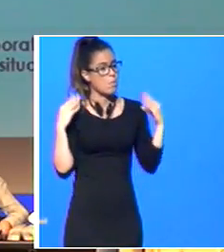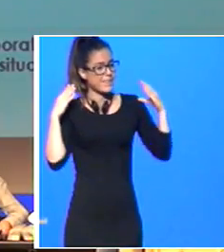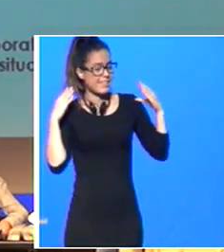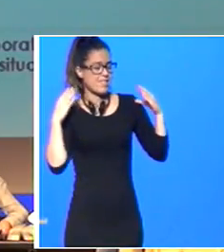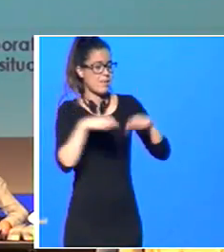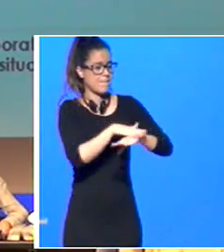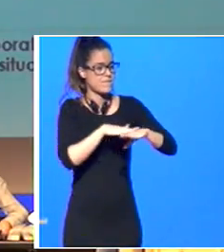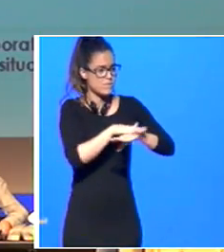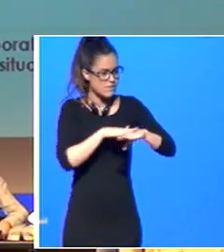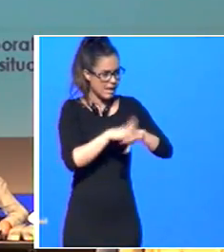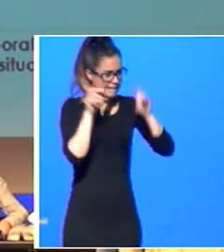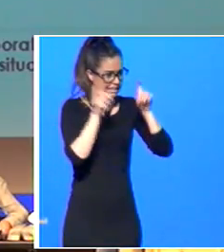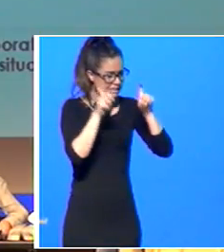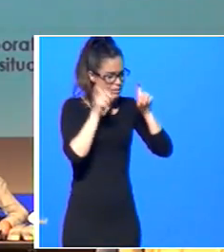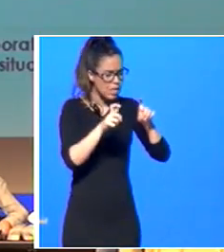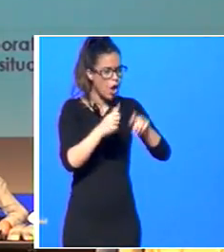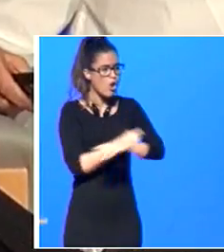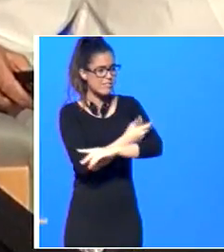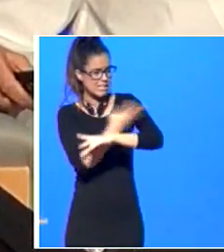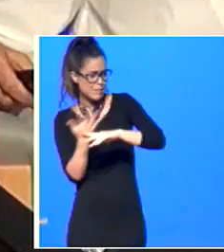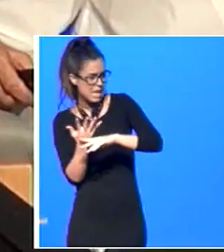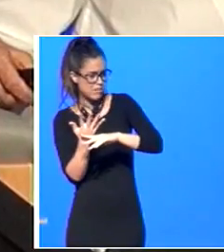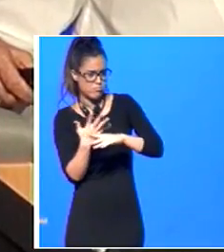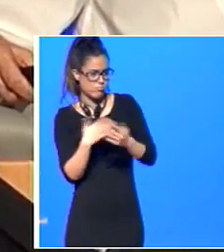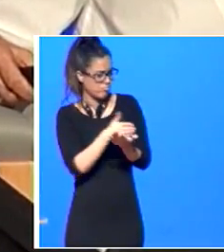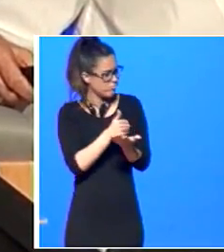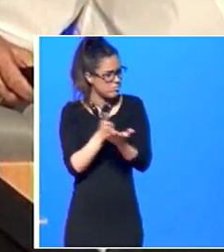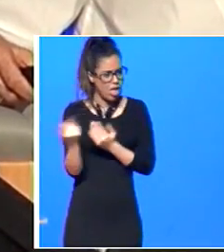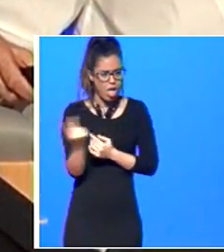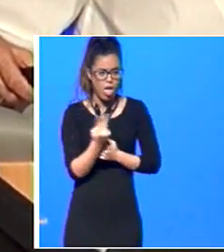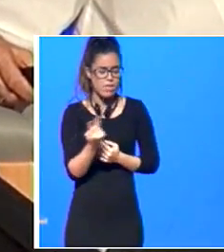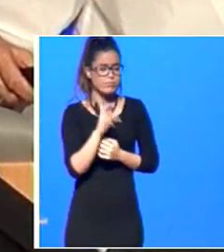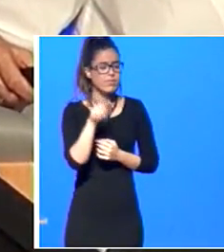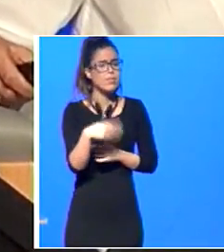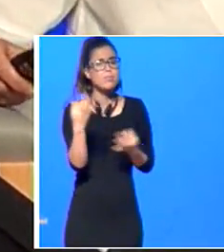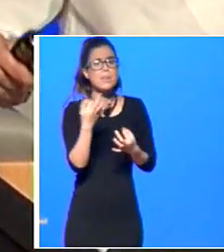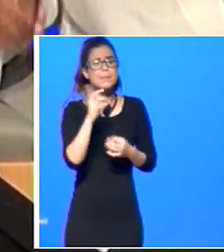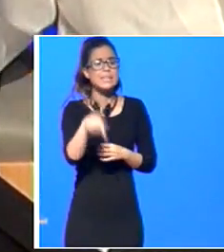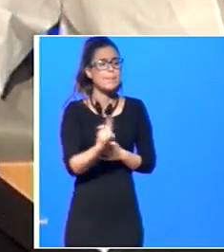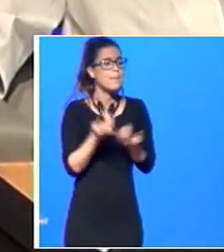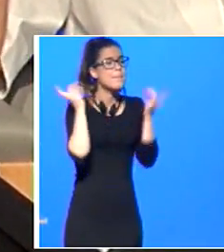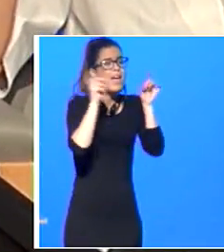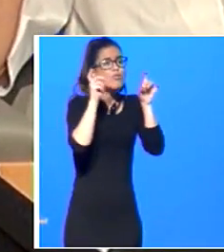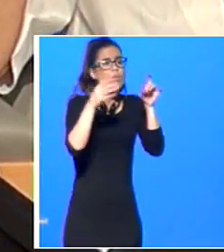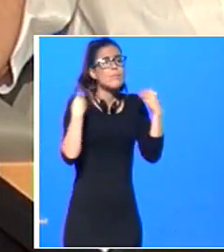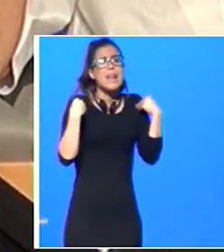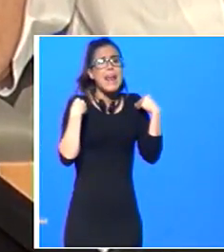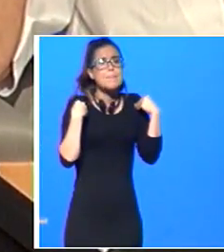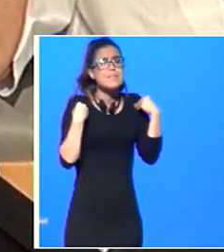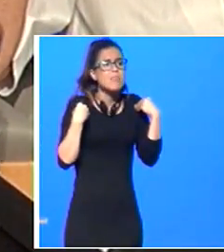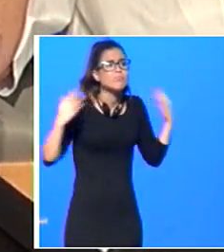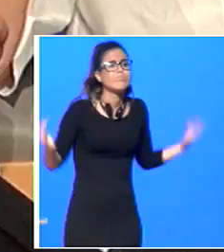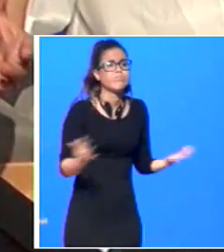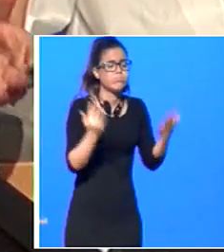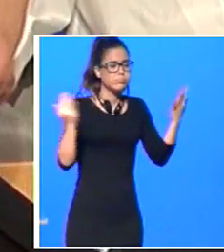las disciplinares como las transversales, debe promover la educación para la vida, situar al alumno entre